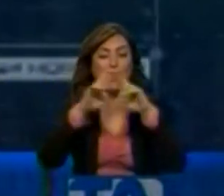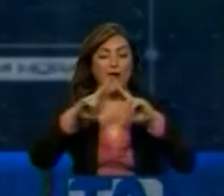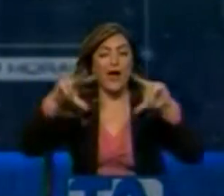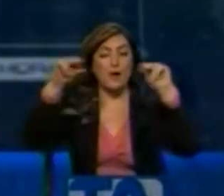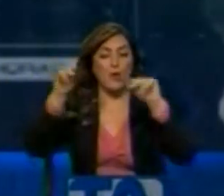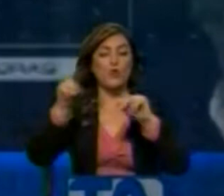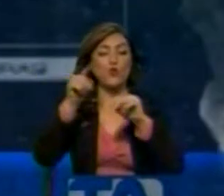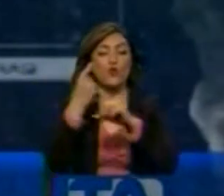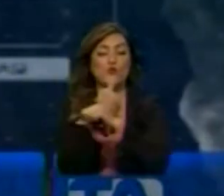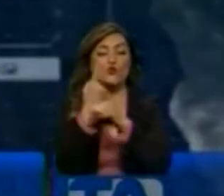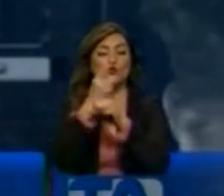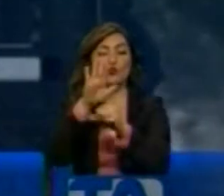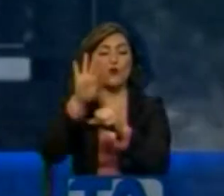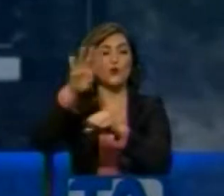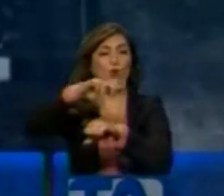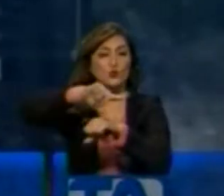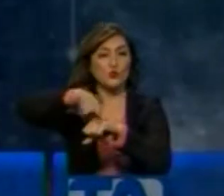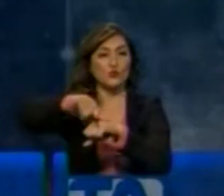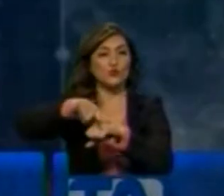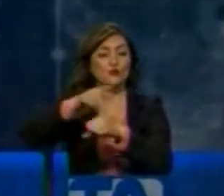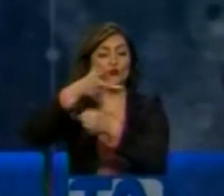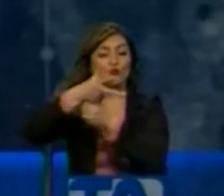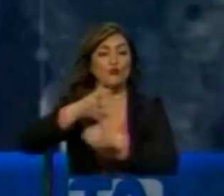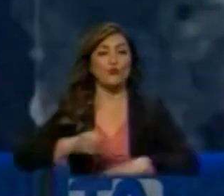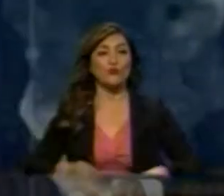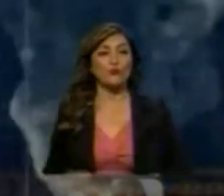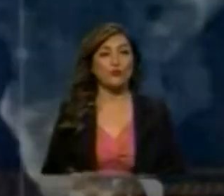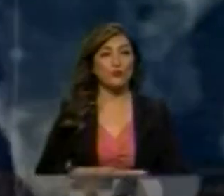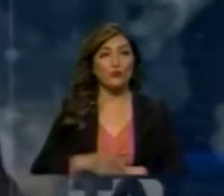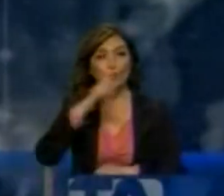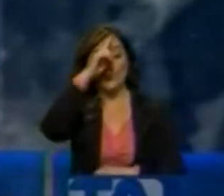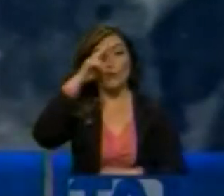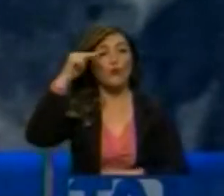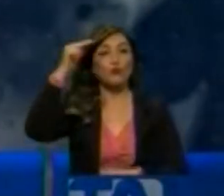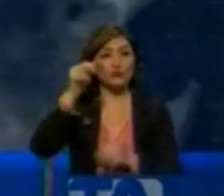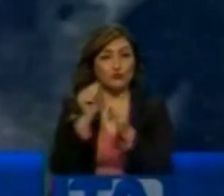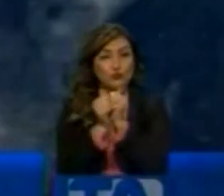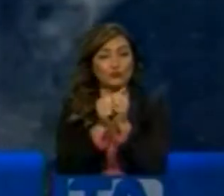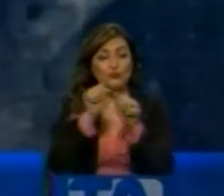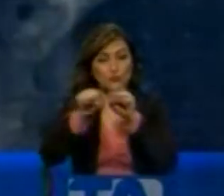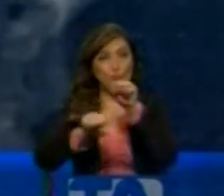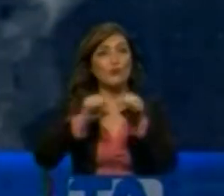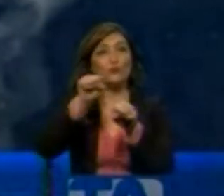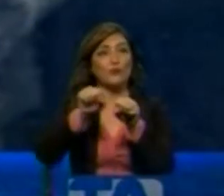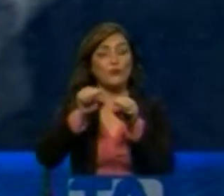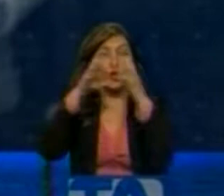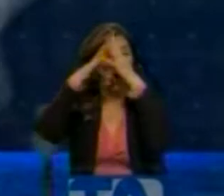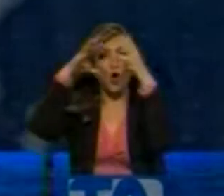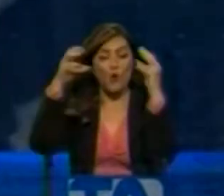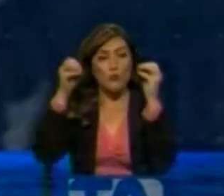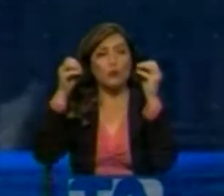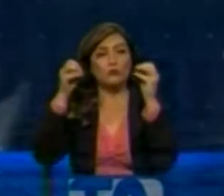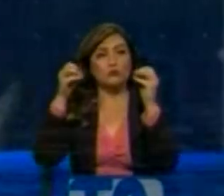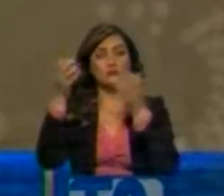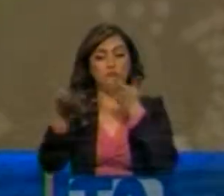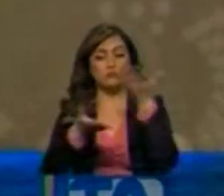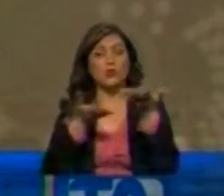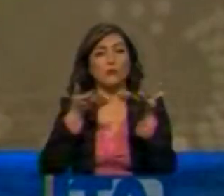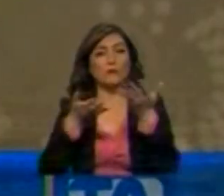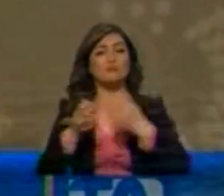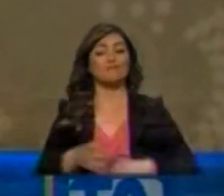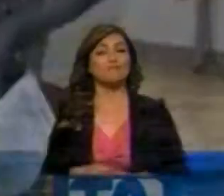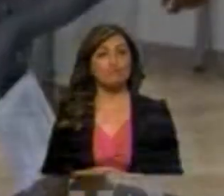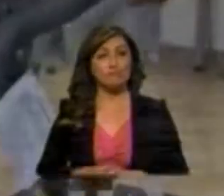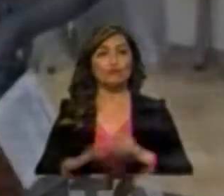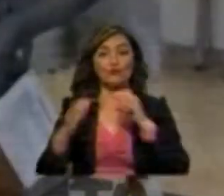de 1:54. Y tras sus declaraciones, que como deportista y ciclista las comprendo y las comparto. Dijo que es